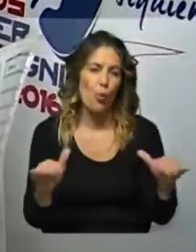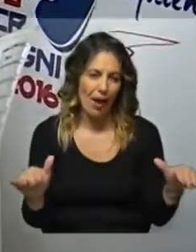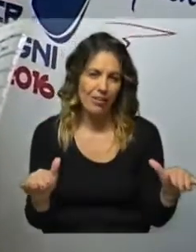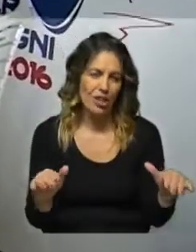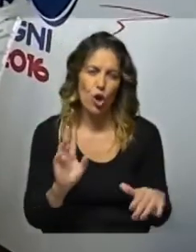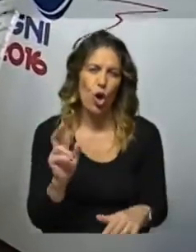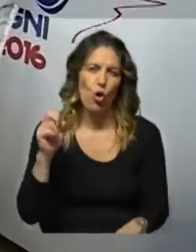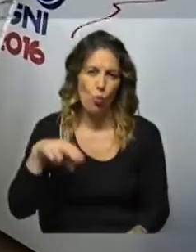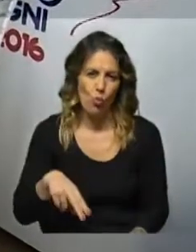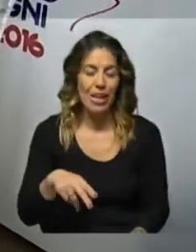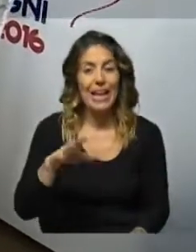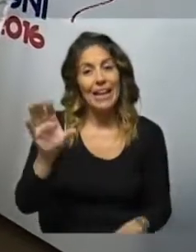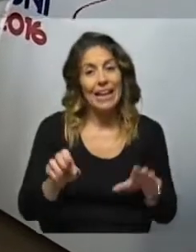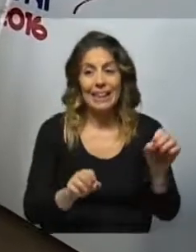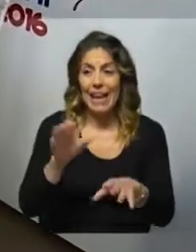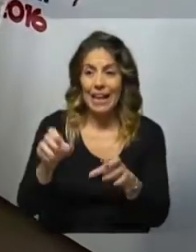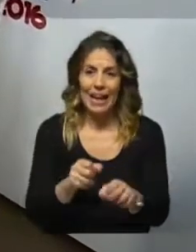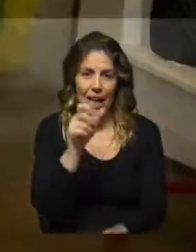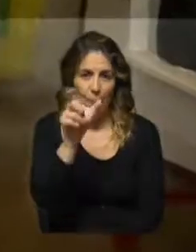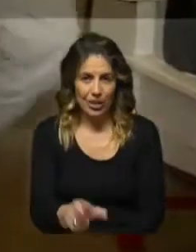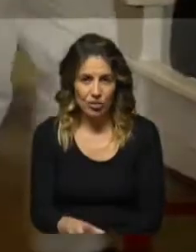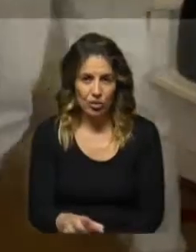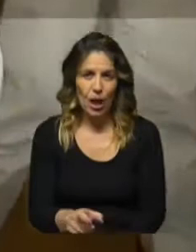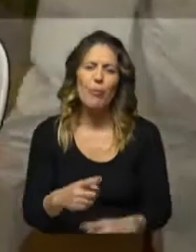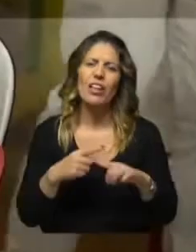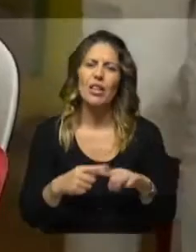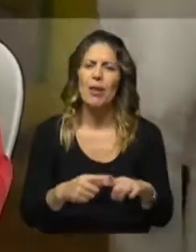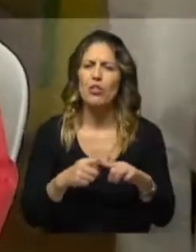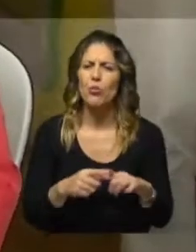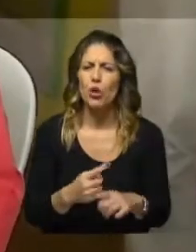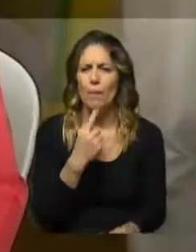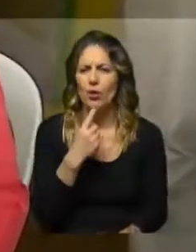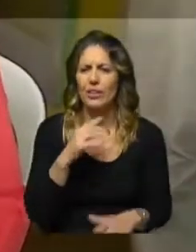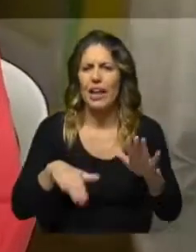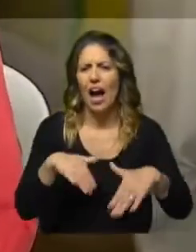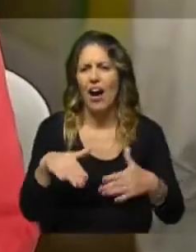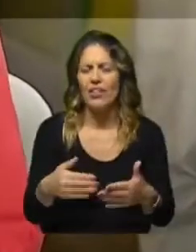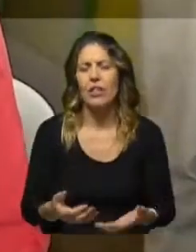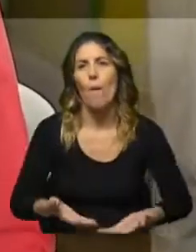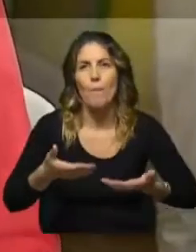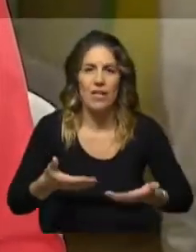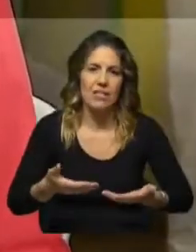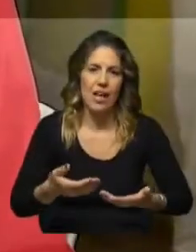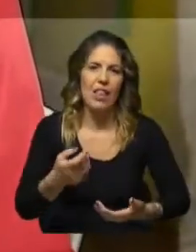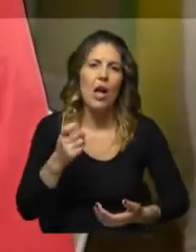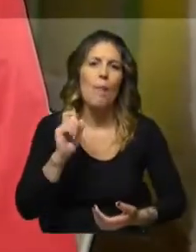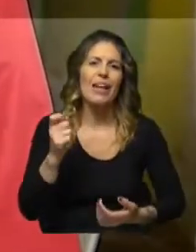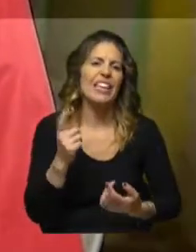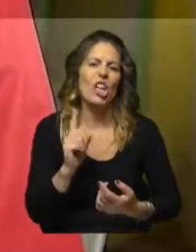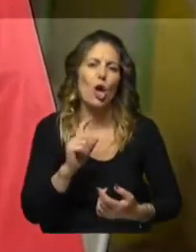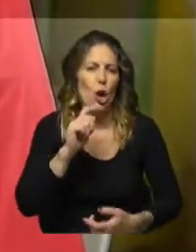realmente atraigan a otro tipo de gente, porque la parte de discusión política neta a veces resulta un poco pesada para quien no está en